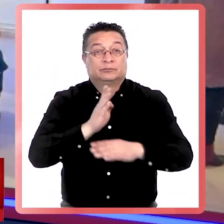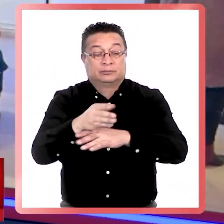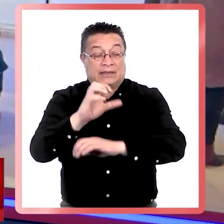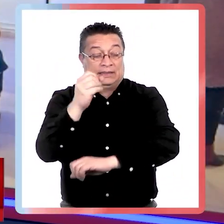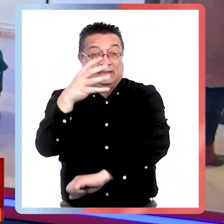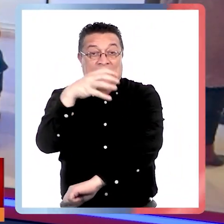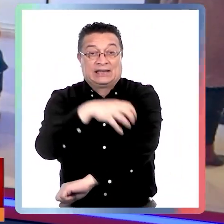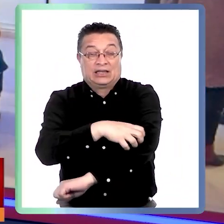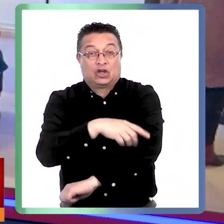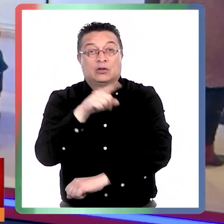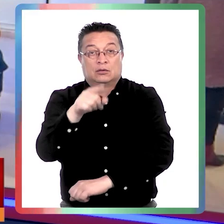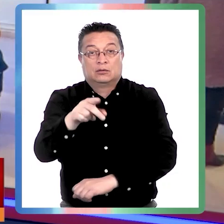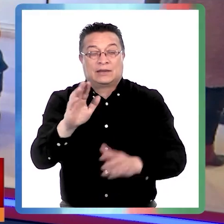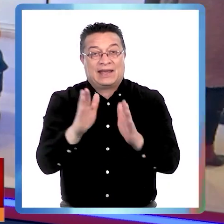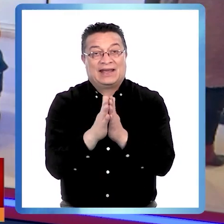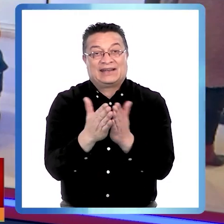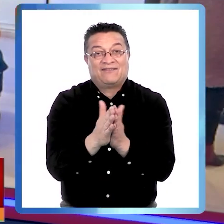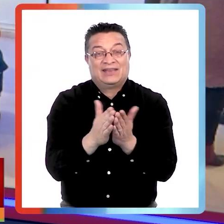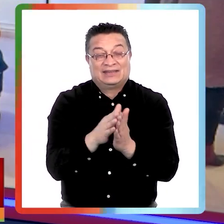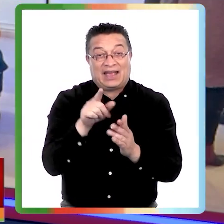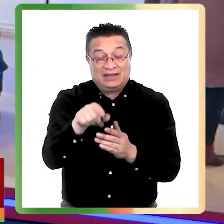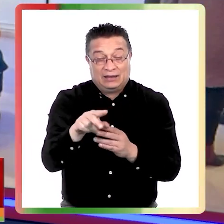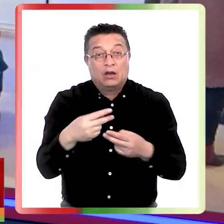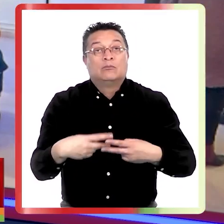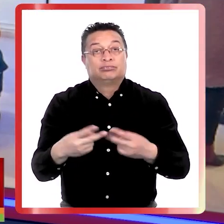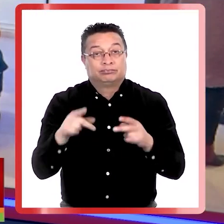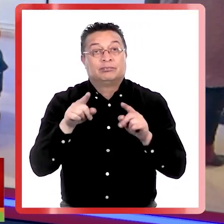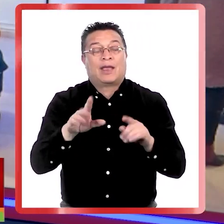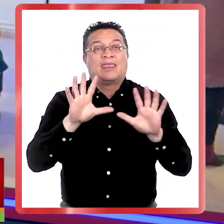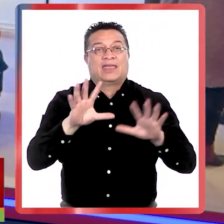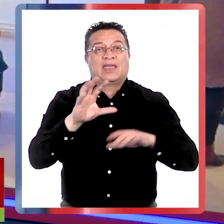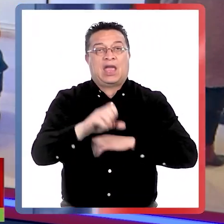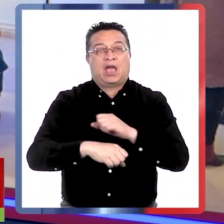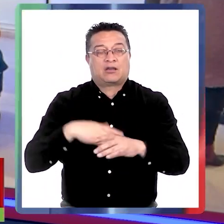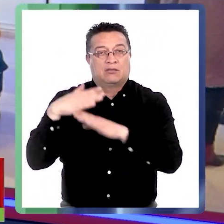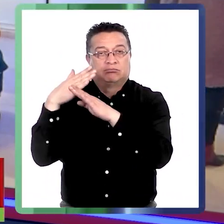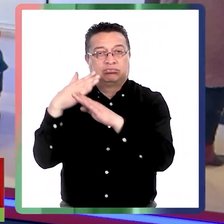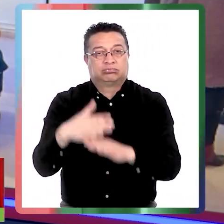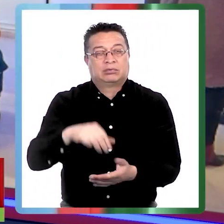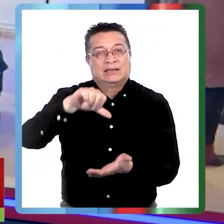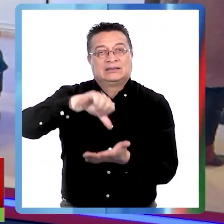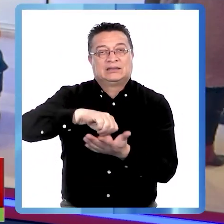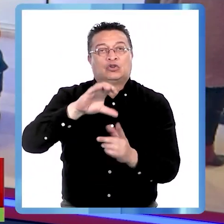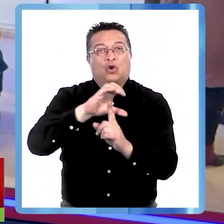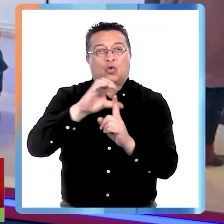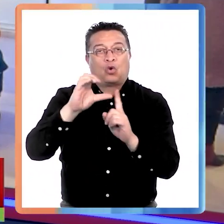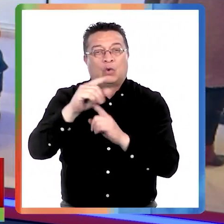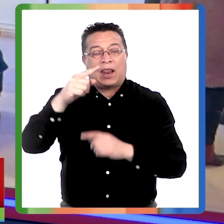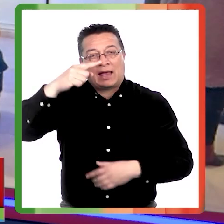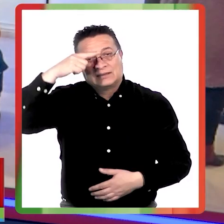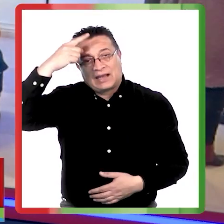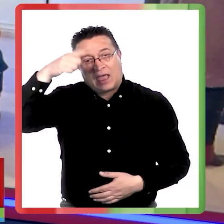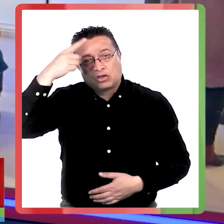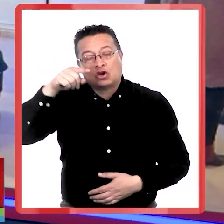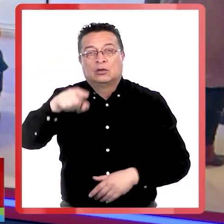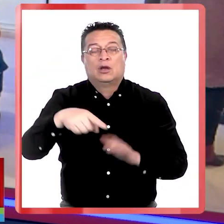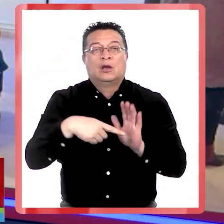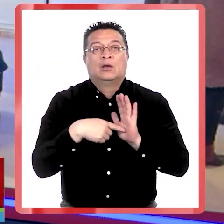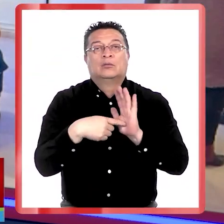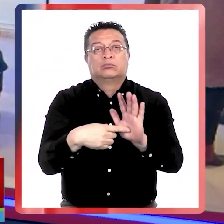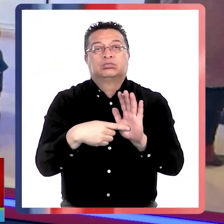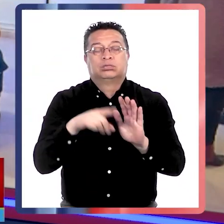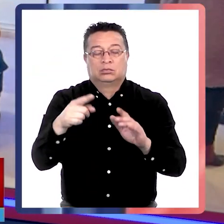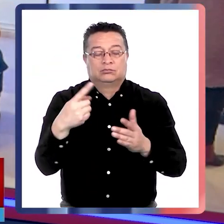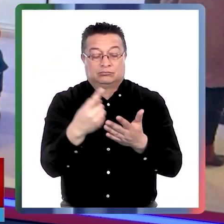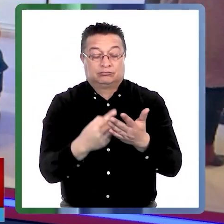la quinta región, porque la destacada revista Rayaísmo celebra 10 años de vida en el Centro Cultural San Antonio con una